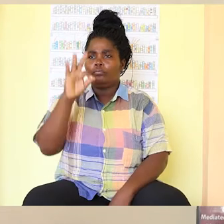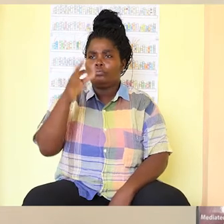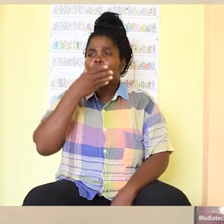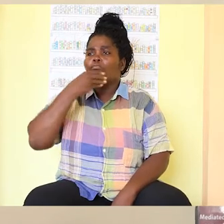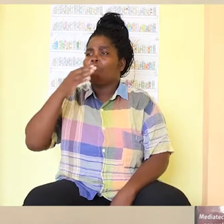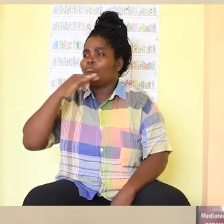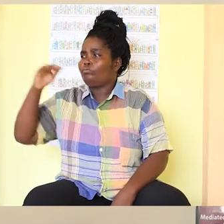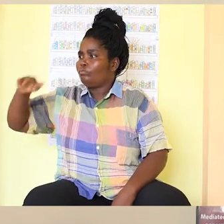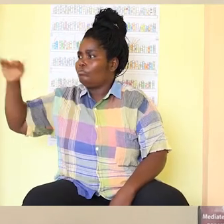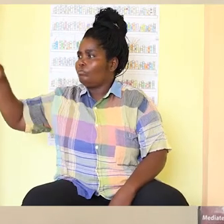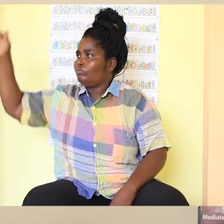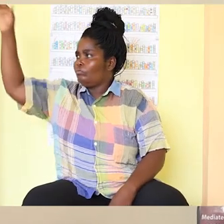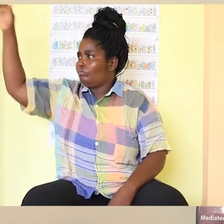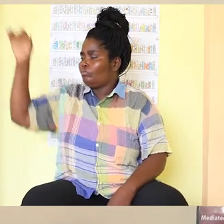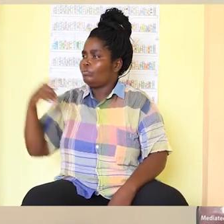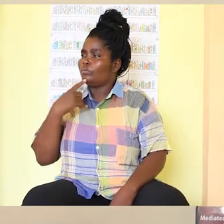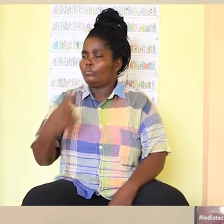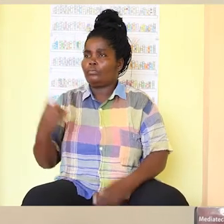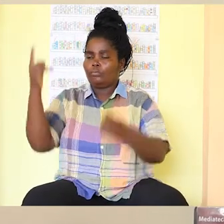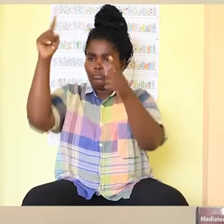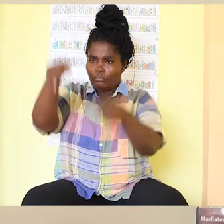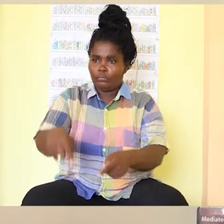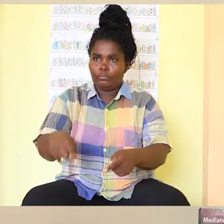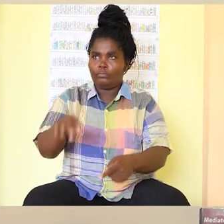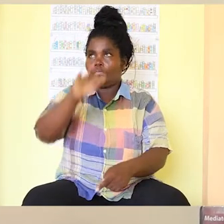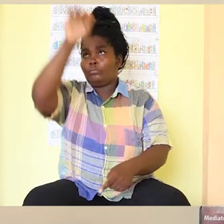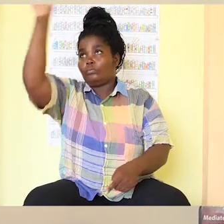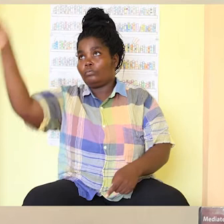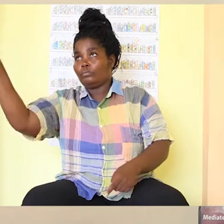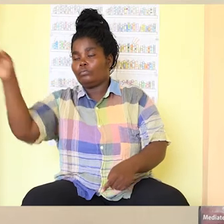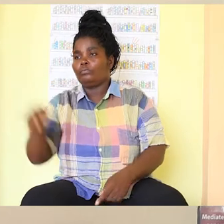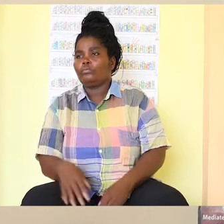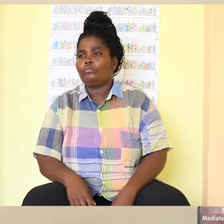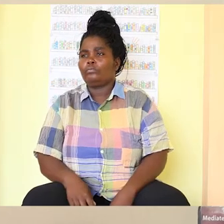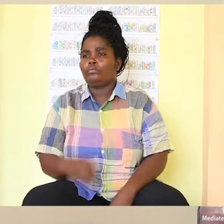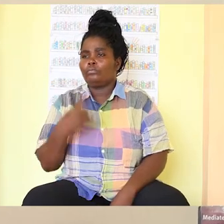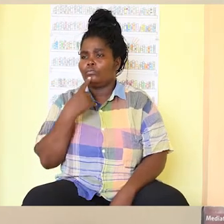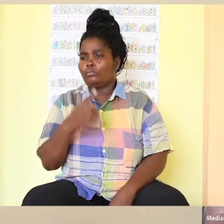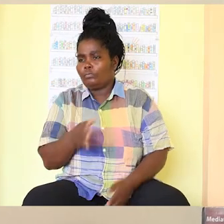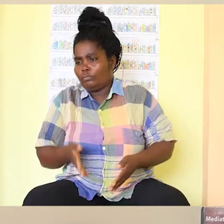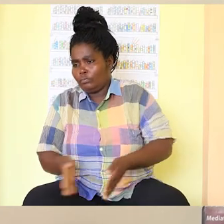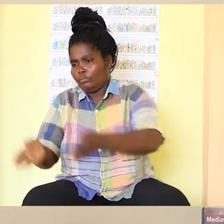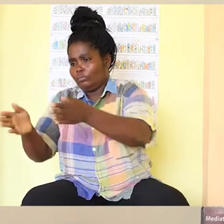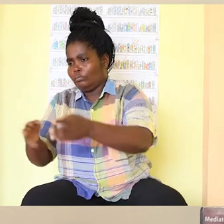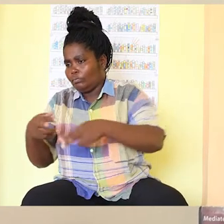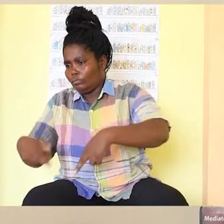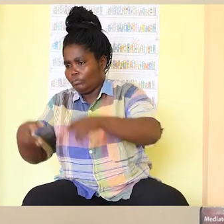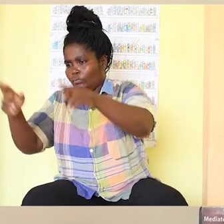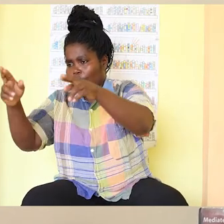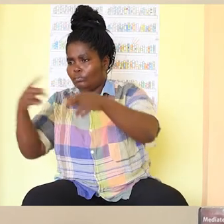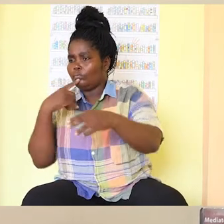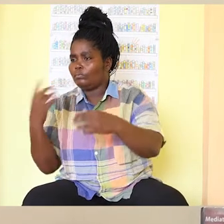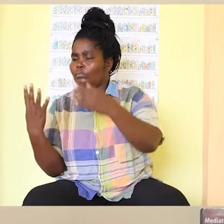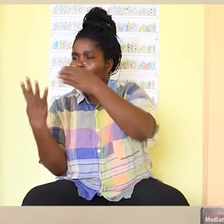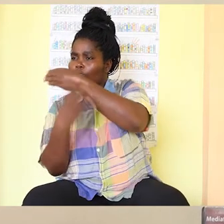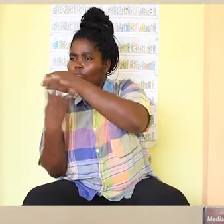chivos chivones bajaron de la montaña. Al otro lado del río crecía una